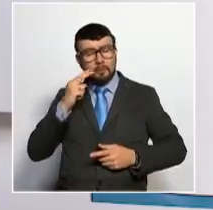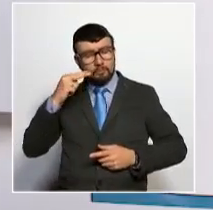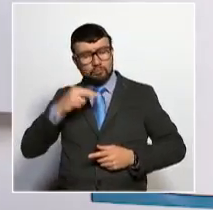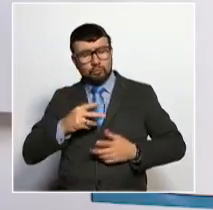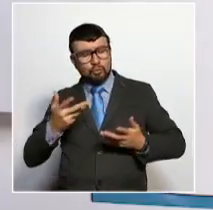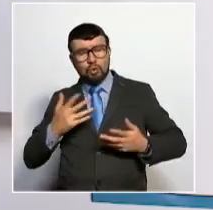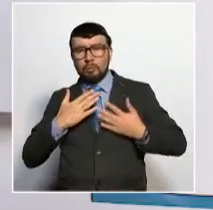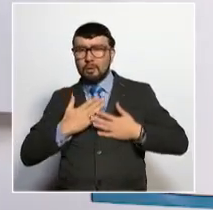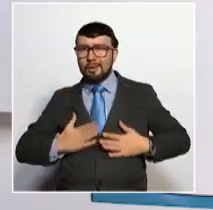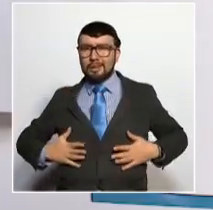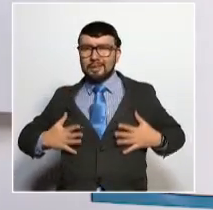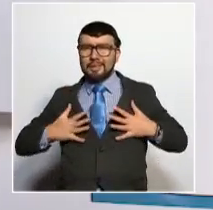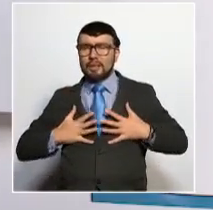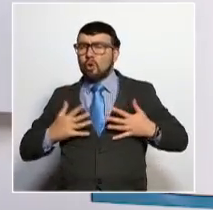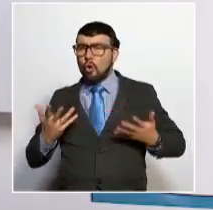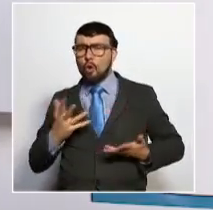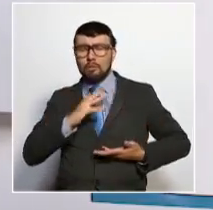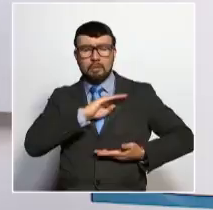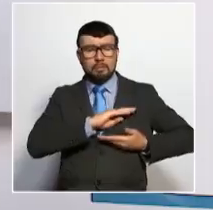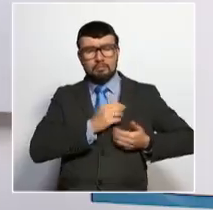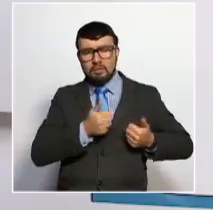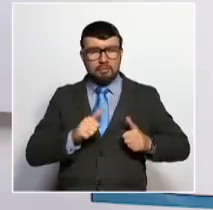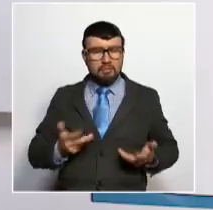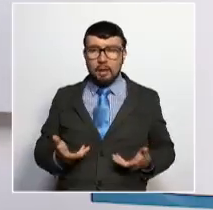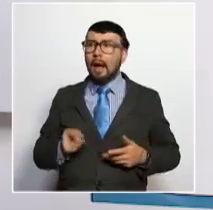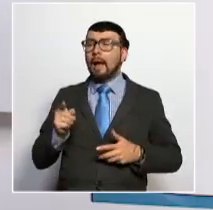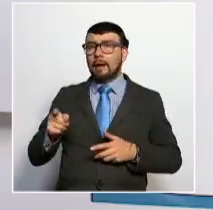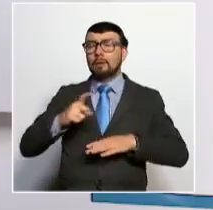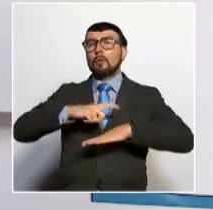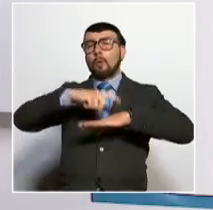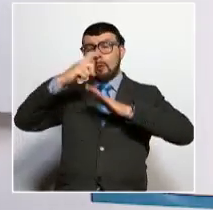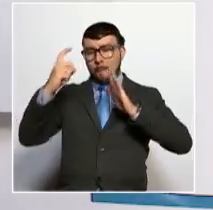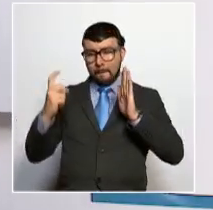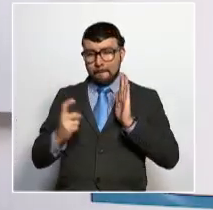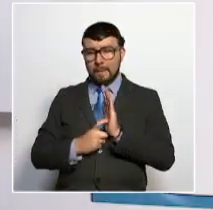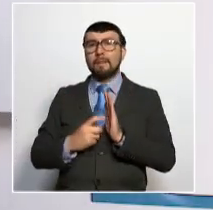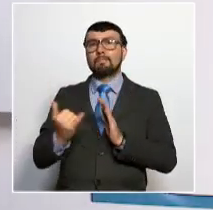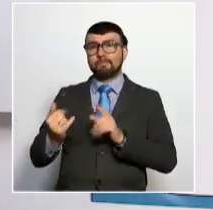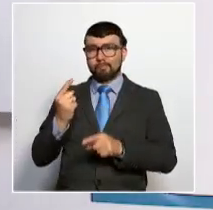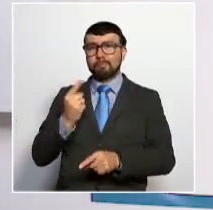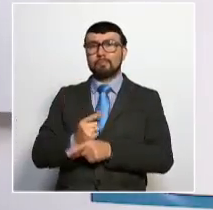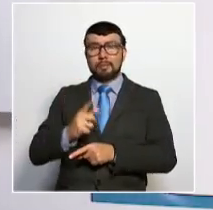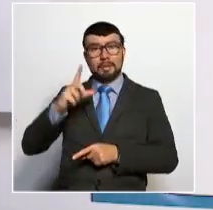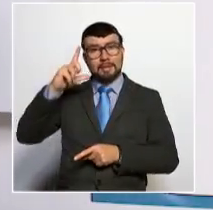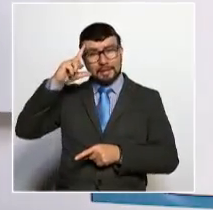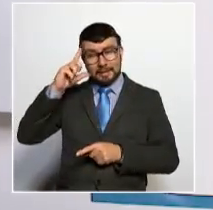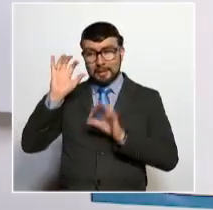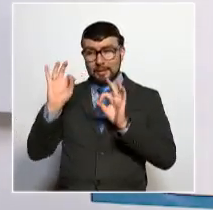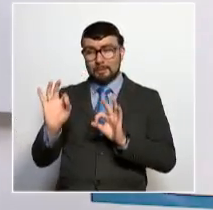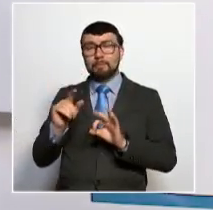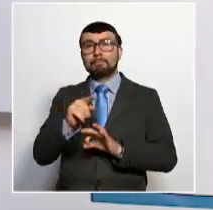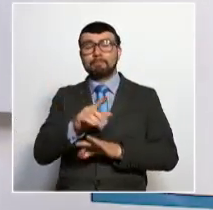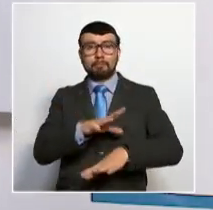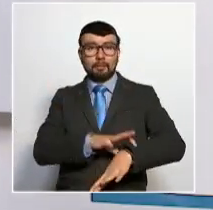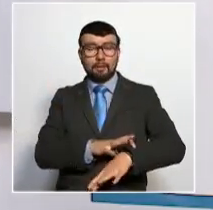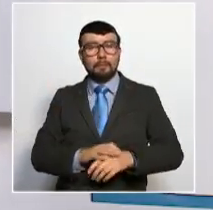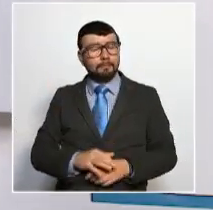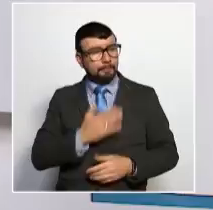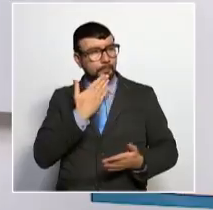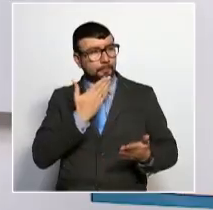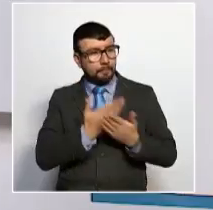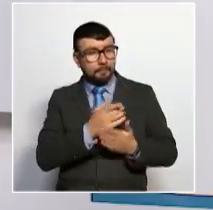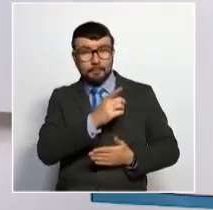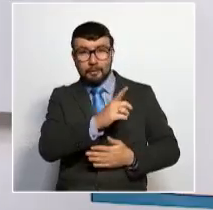y cita con ginecología. Eso es un examen completo de ginecología. Muchísimas gracias, doctora Paula, por estar con nosotros